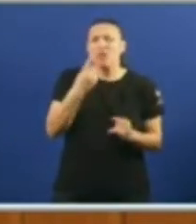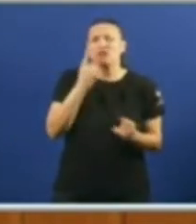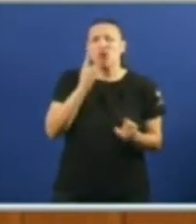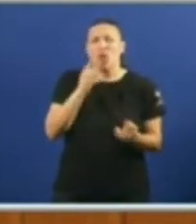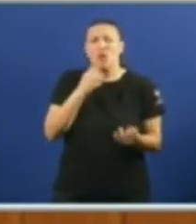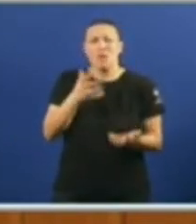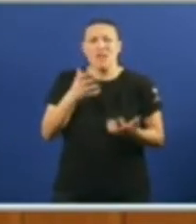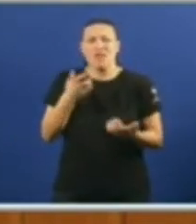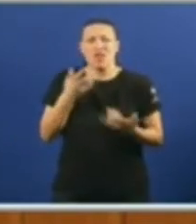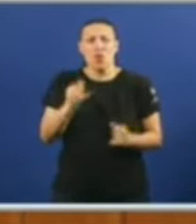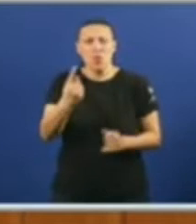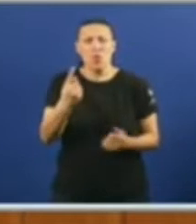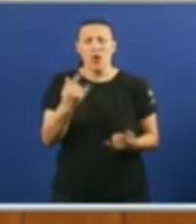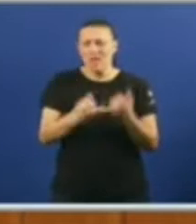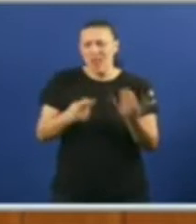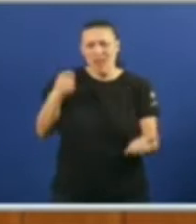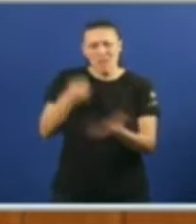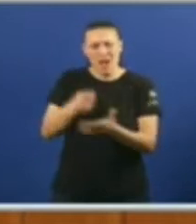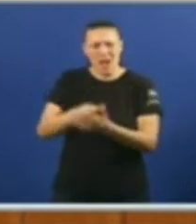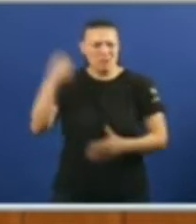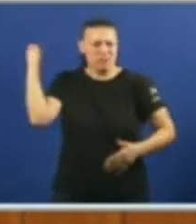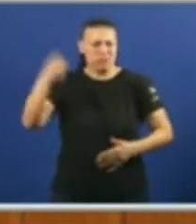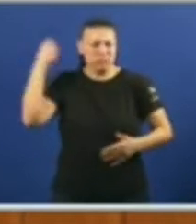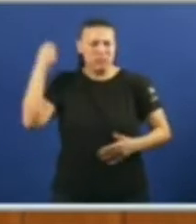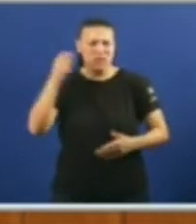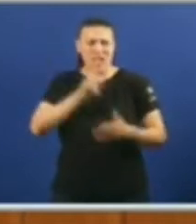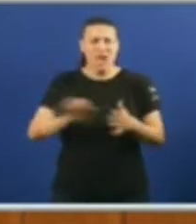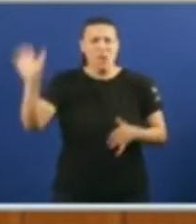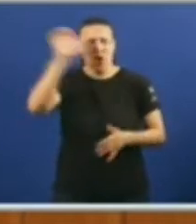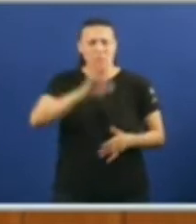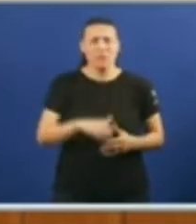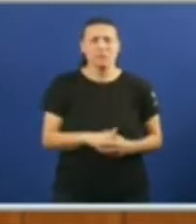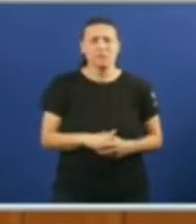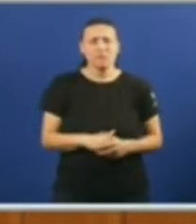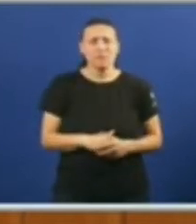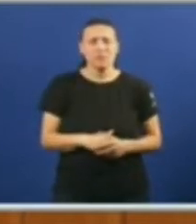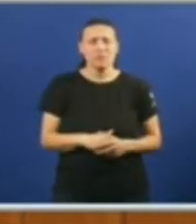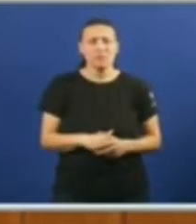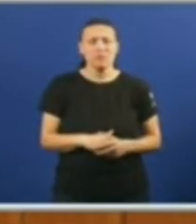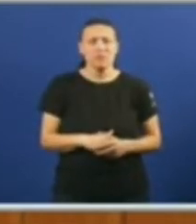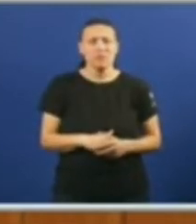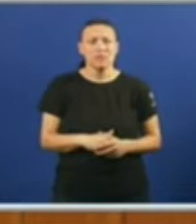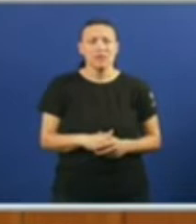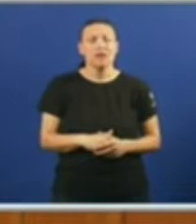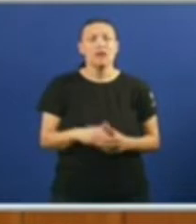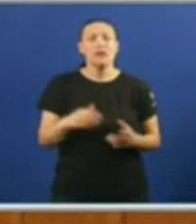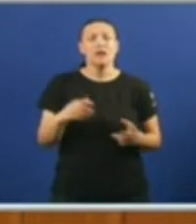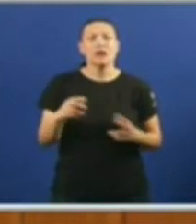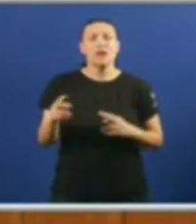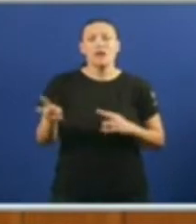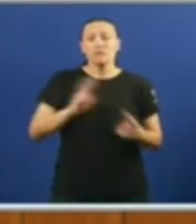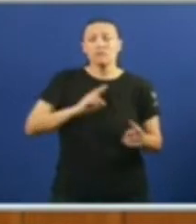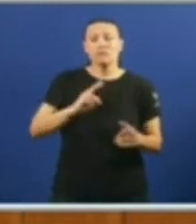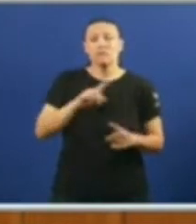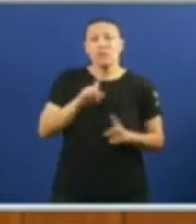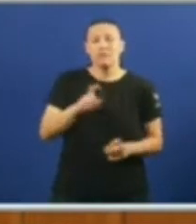e paguemos unha das facturas máis caras de toda Europa? Está claro que responder esta pregunta non é